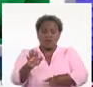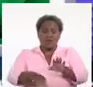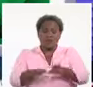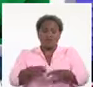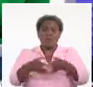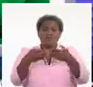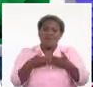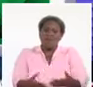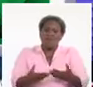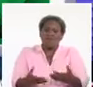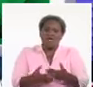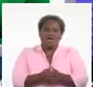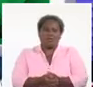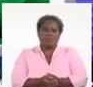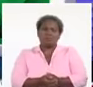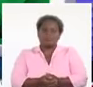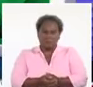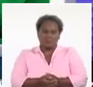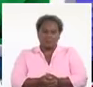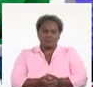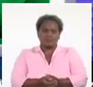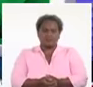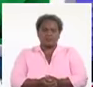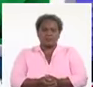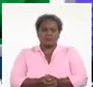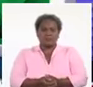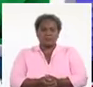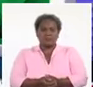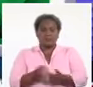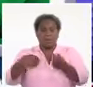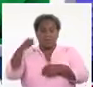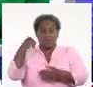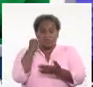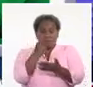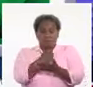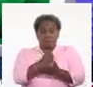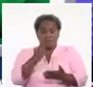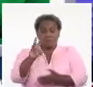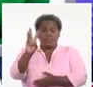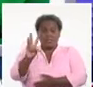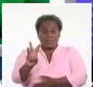frágil, pudiéramos decir. Ayer se diagnosticaron